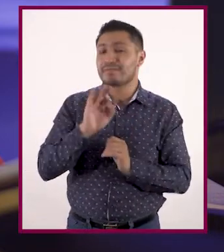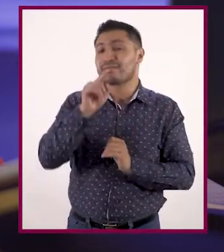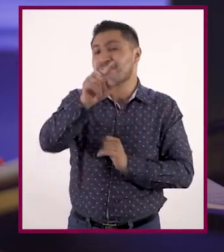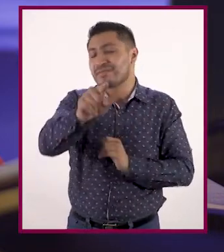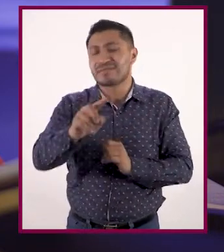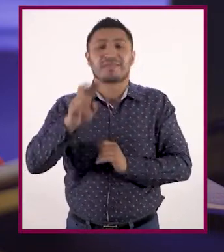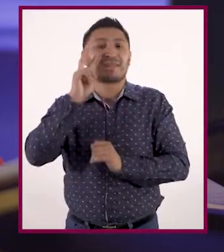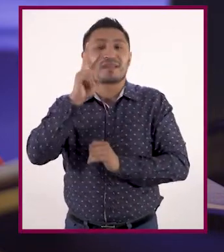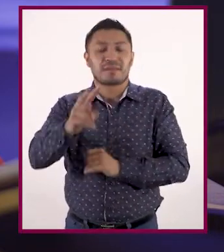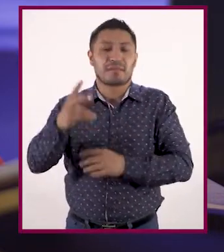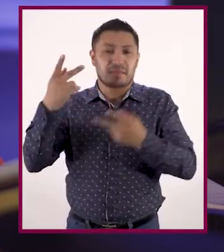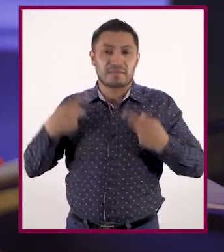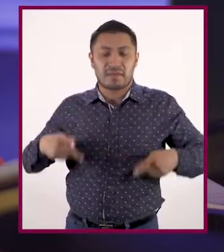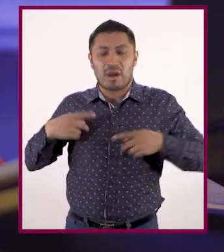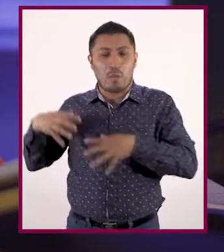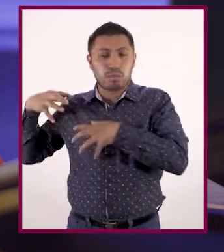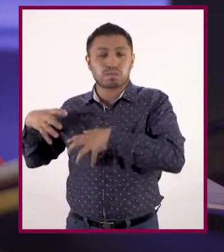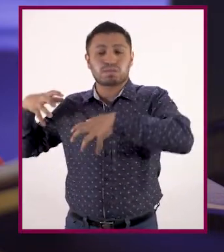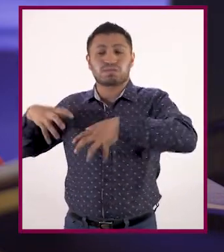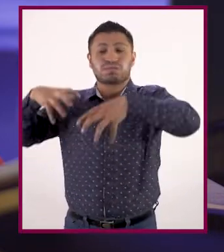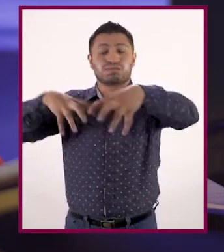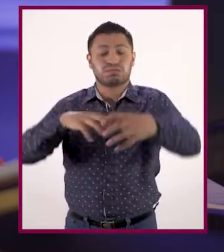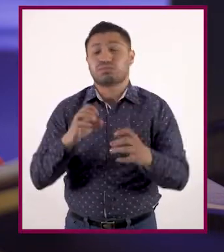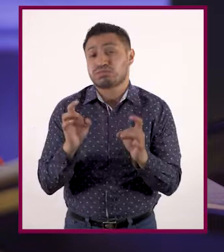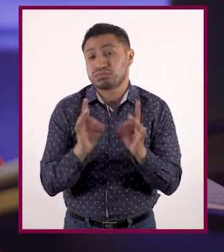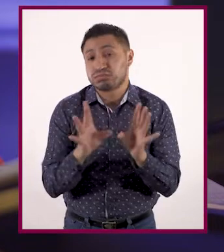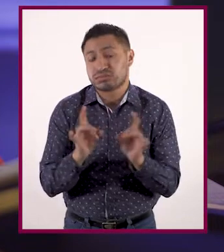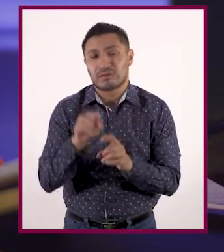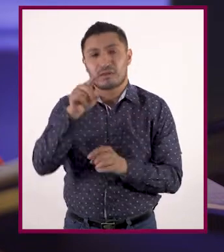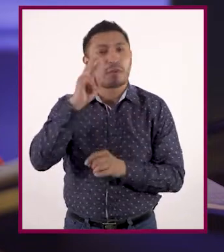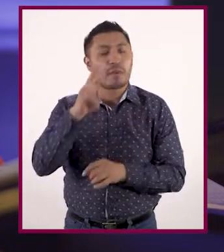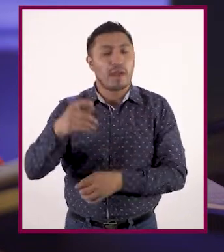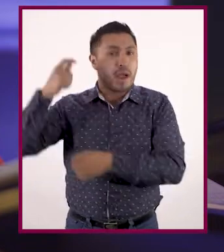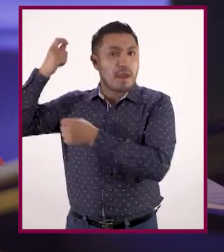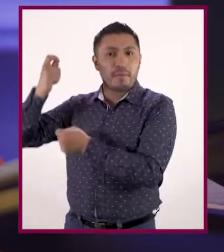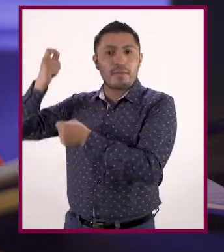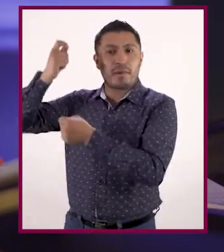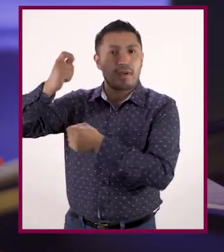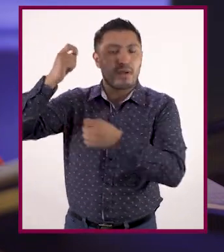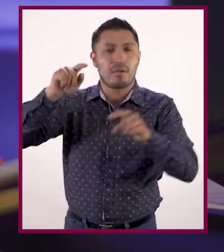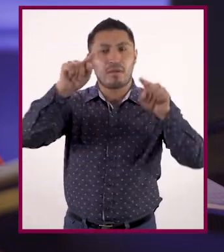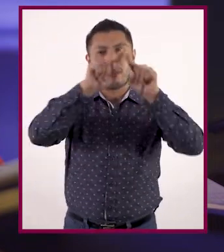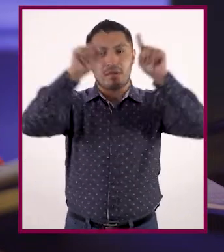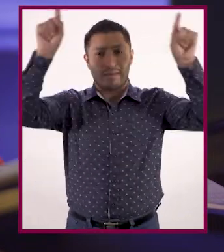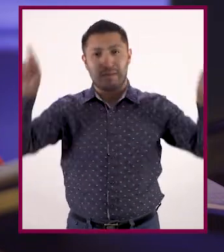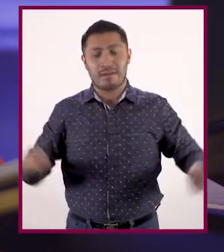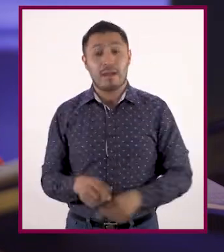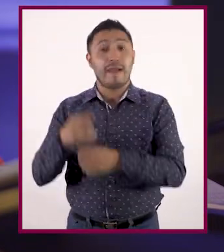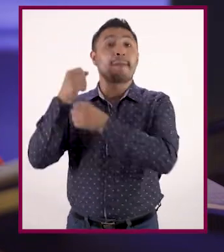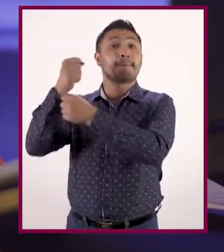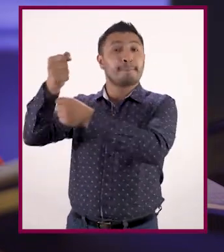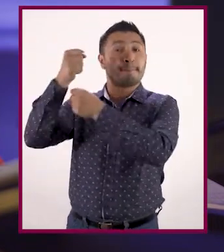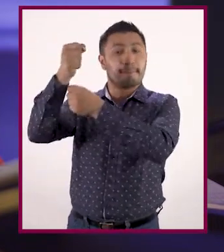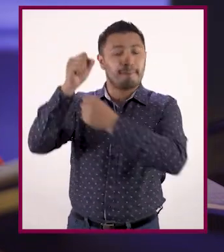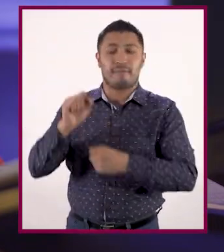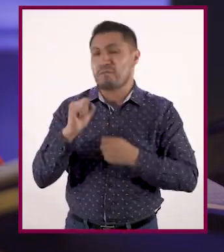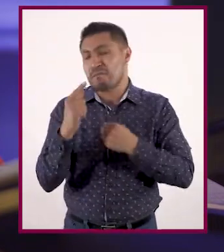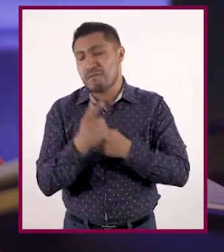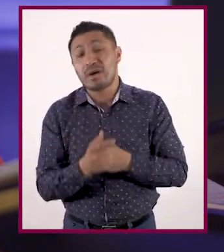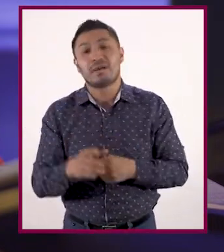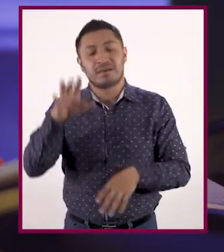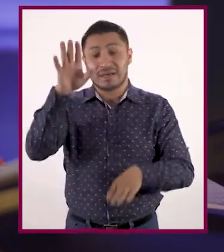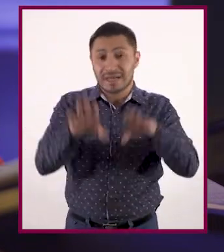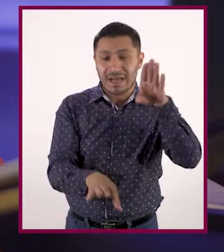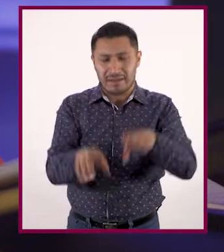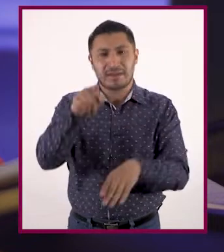cruzado con manifestantes en alguna ocasión y has visto que portan pancartas mantas y expresan consignas te habrás dado cuenta que hay ocasiones